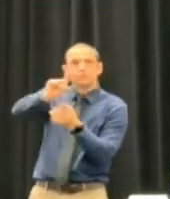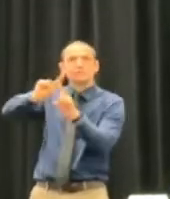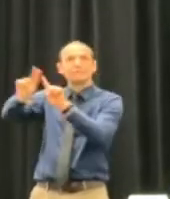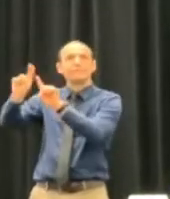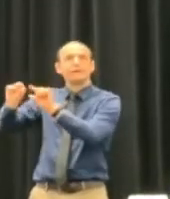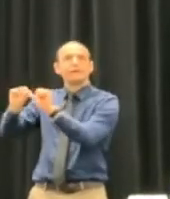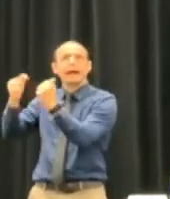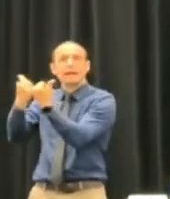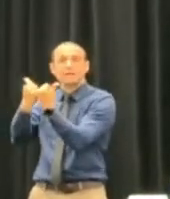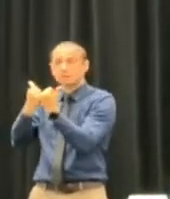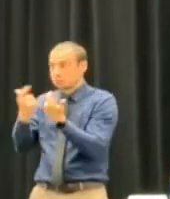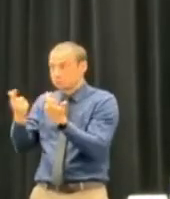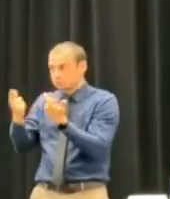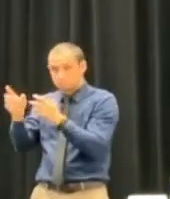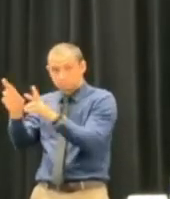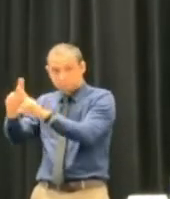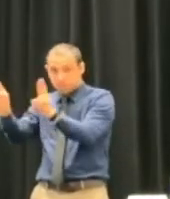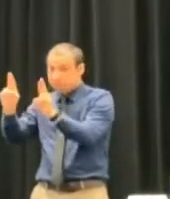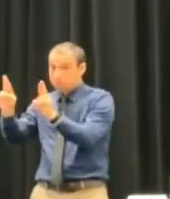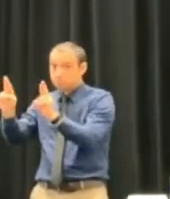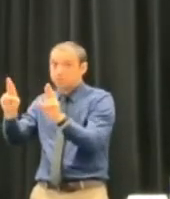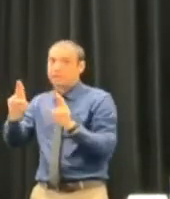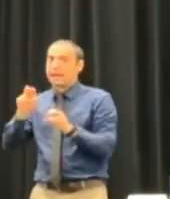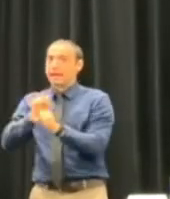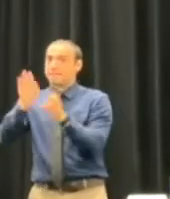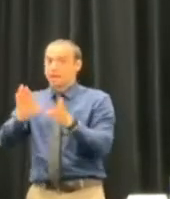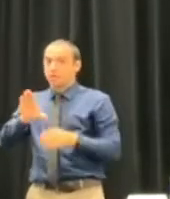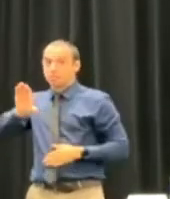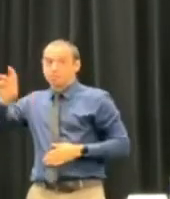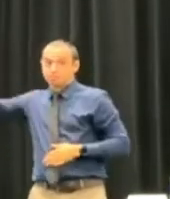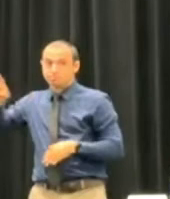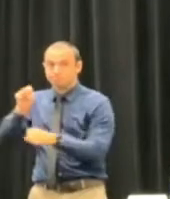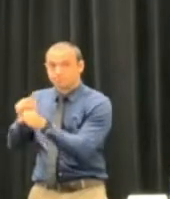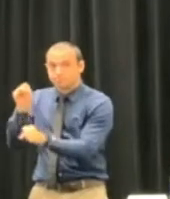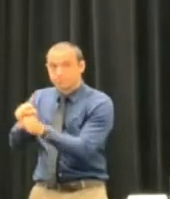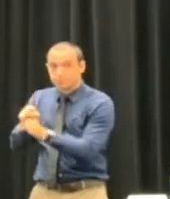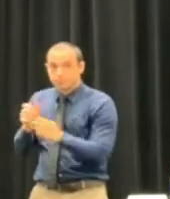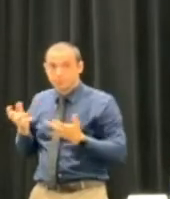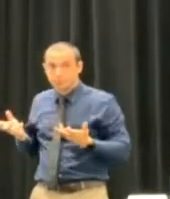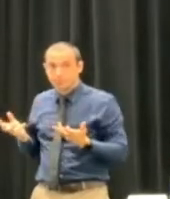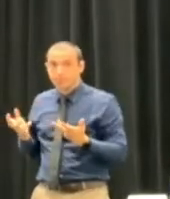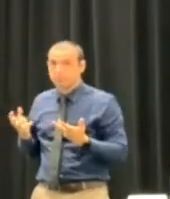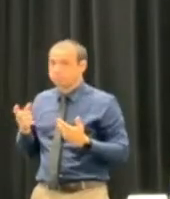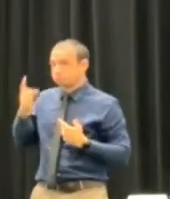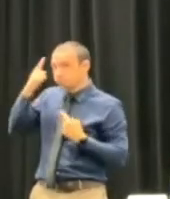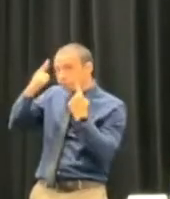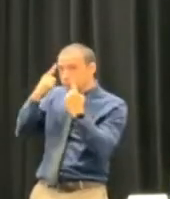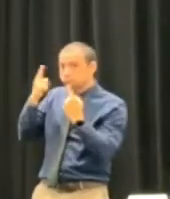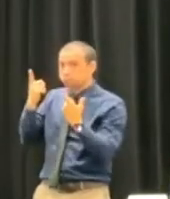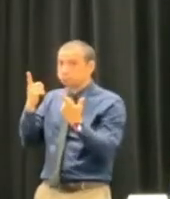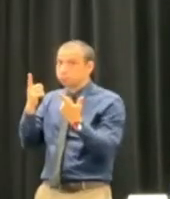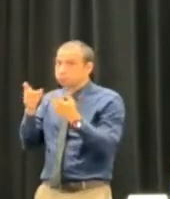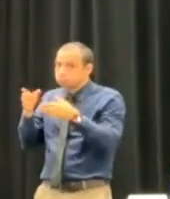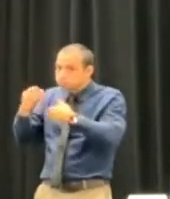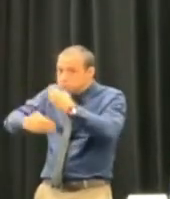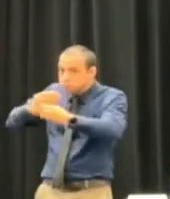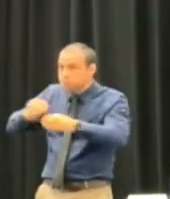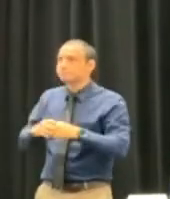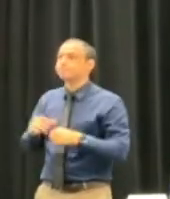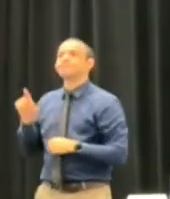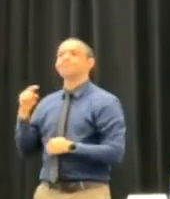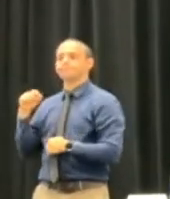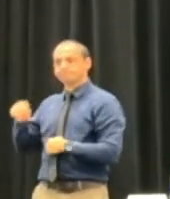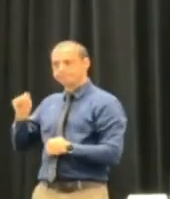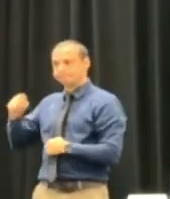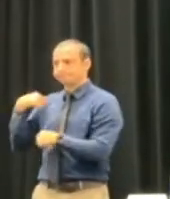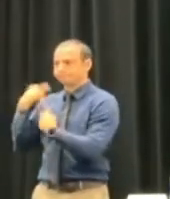retorno de empleados considerando pues que hay que tomar en consideración velar esos protocolos desde marzo del año pasado a través